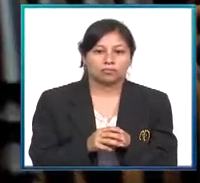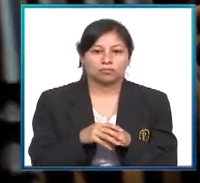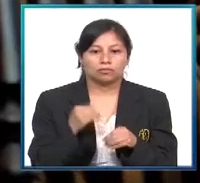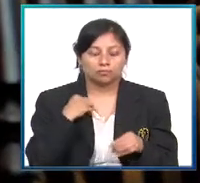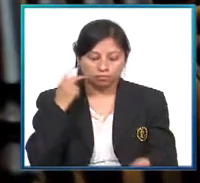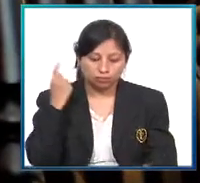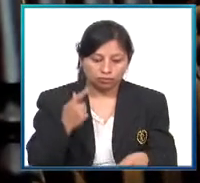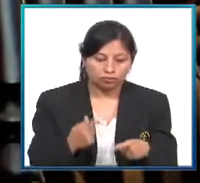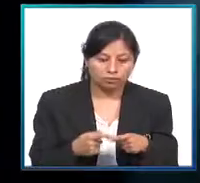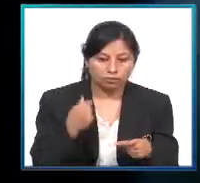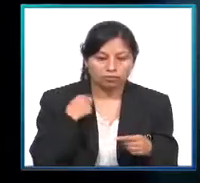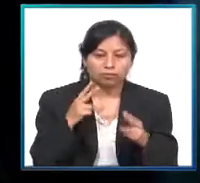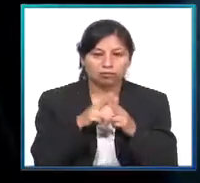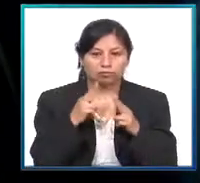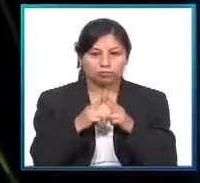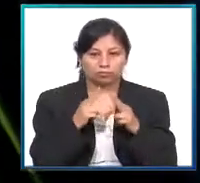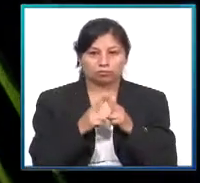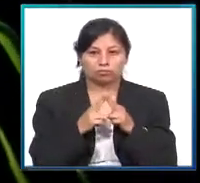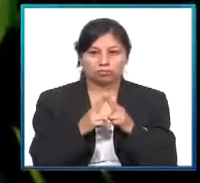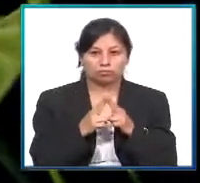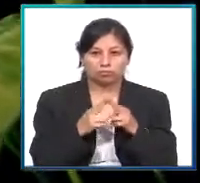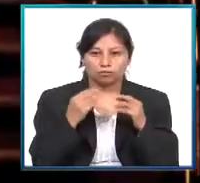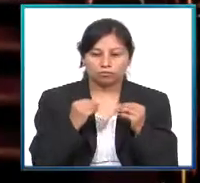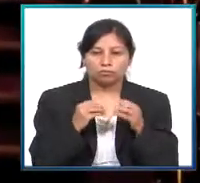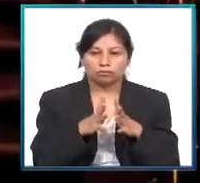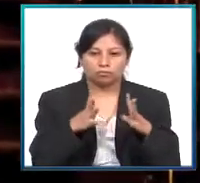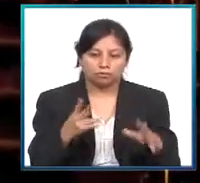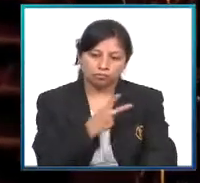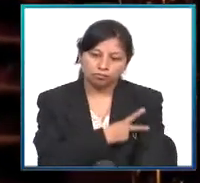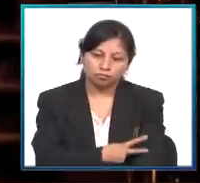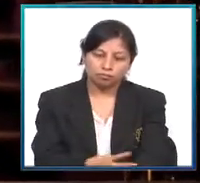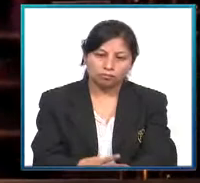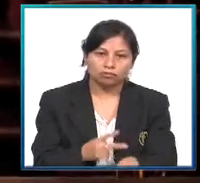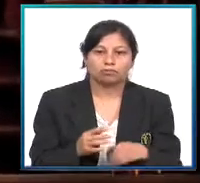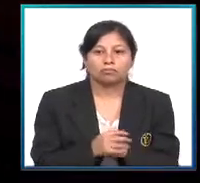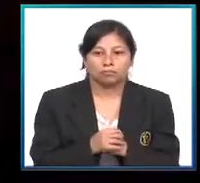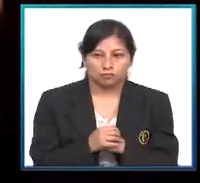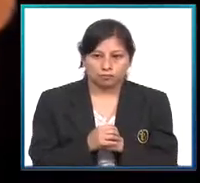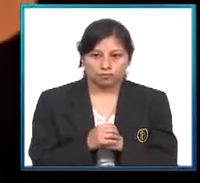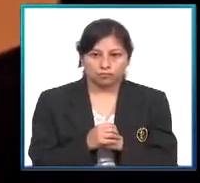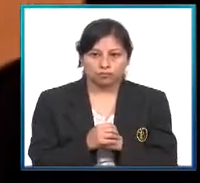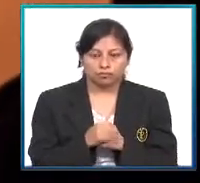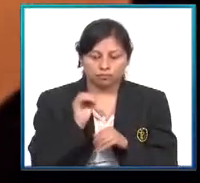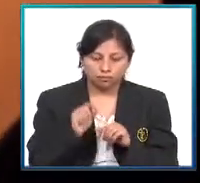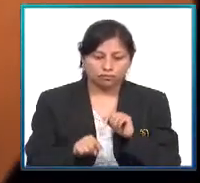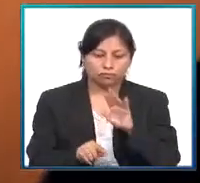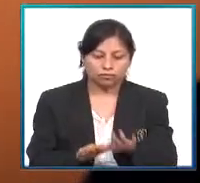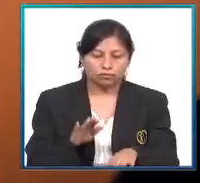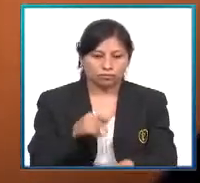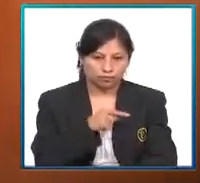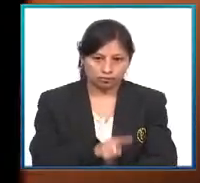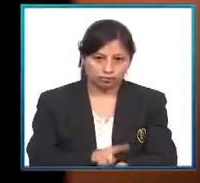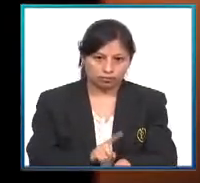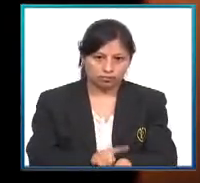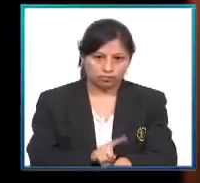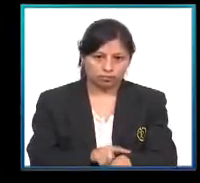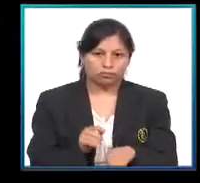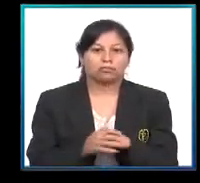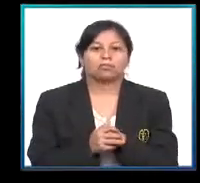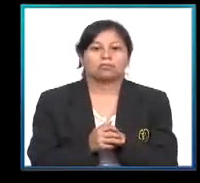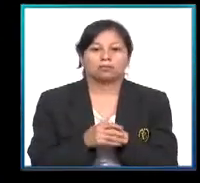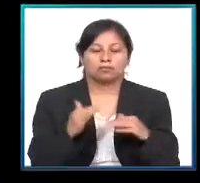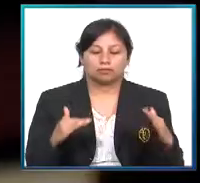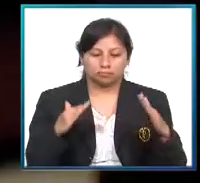que resaltan su elegancia, es un legado para la historia guatemalteca. El paso del tiempo ha generado daños en su